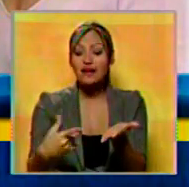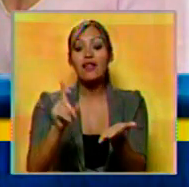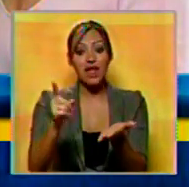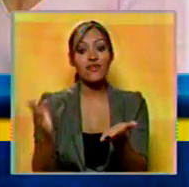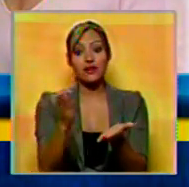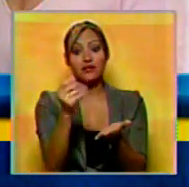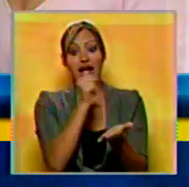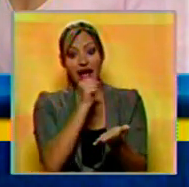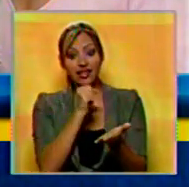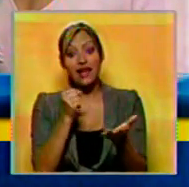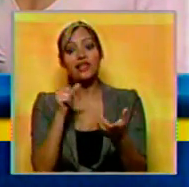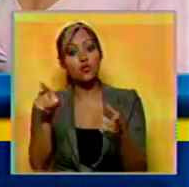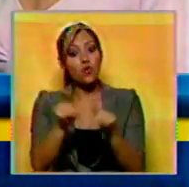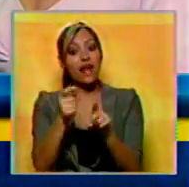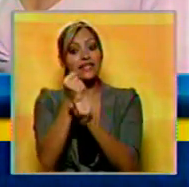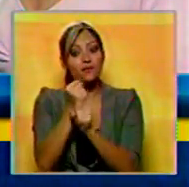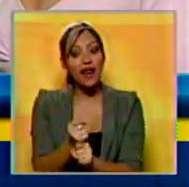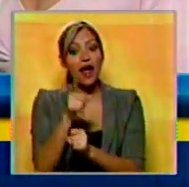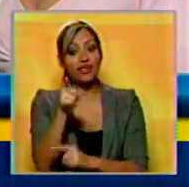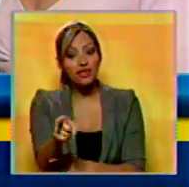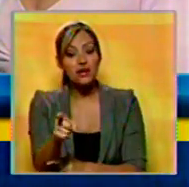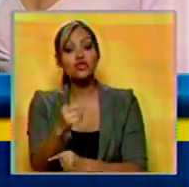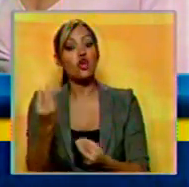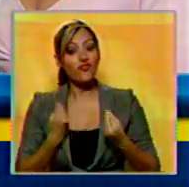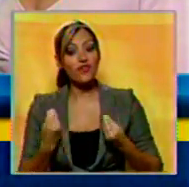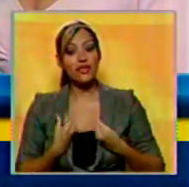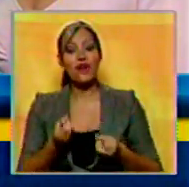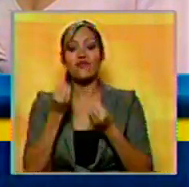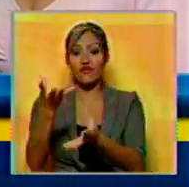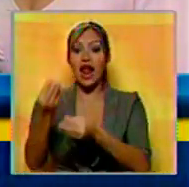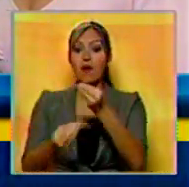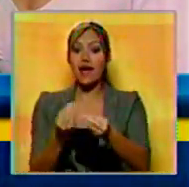los esperamos. Es un acto de vida lo que vamos a